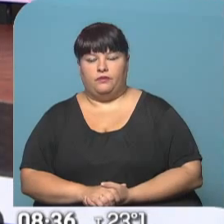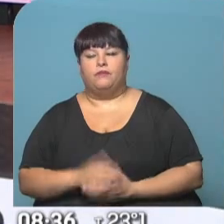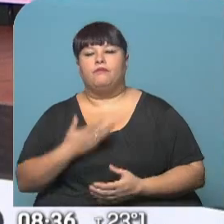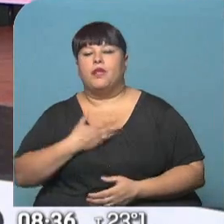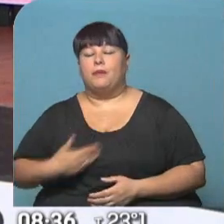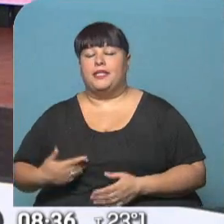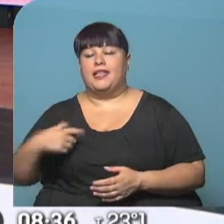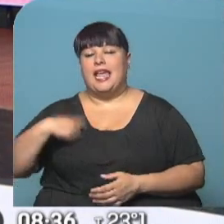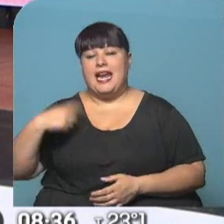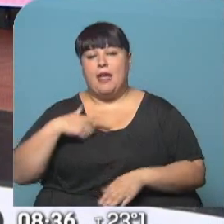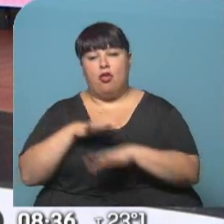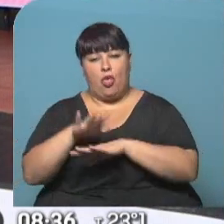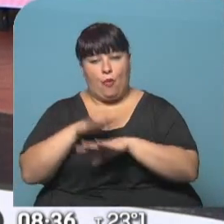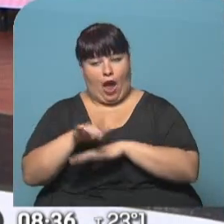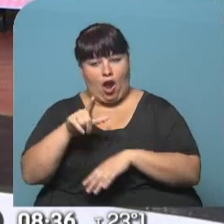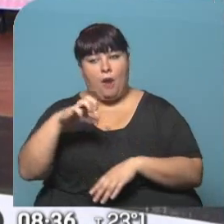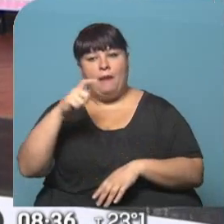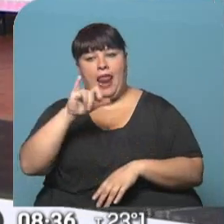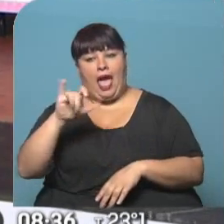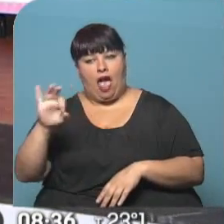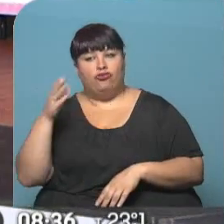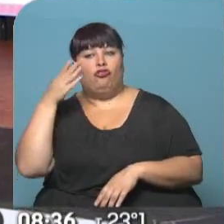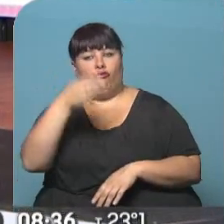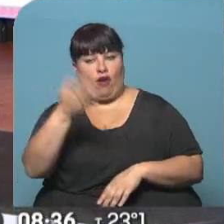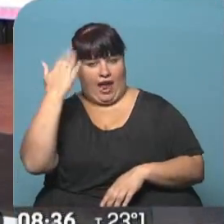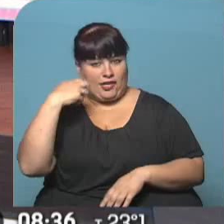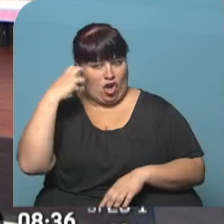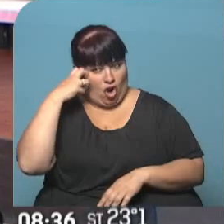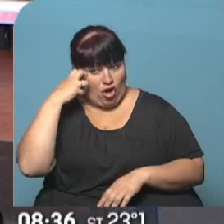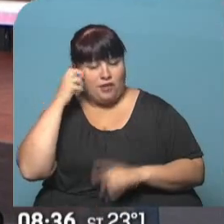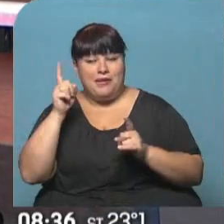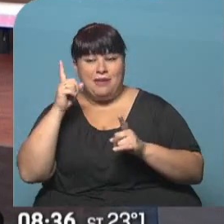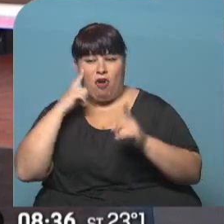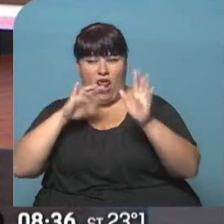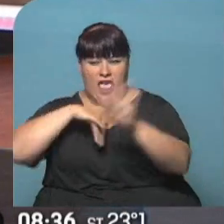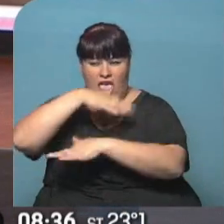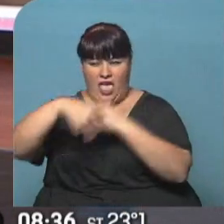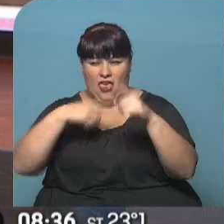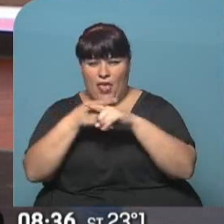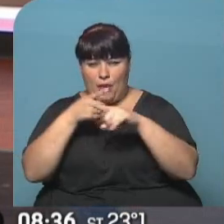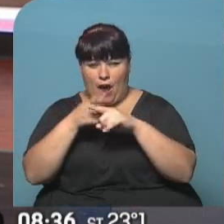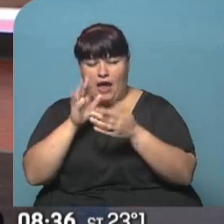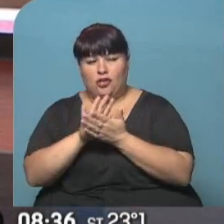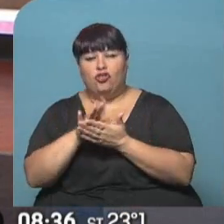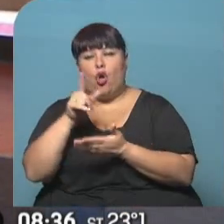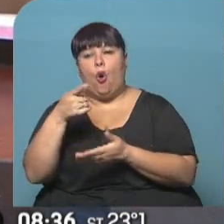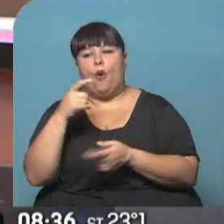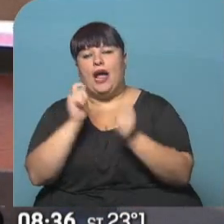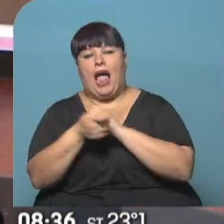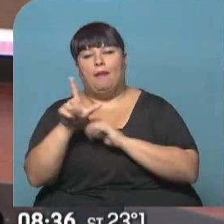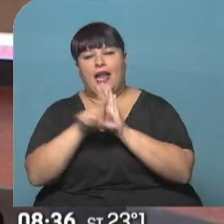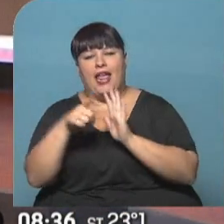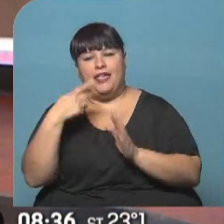El titular del gremio bancario, Palazzo, estuvo presente ayer en el Congreso cuando se discutía toda esta cuestión vinculada a la